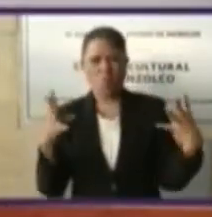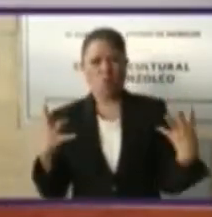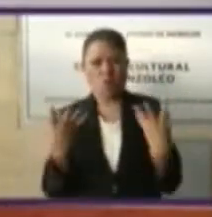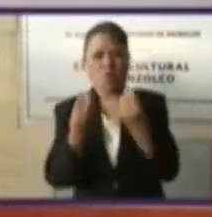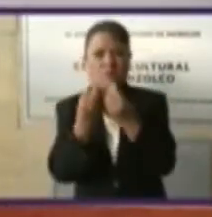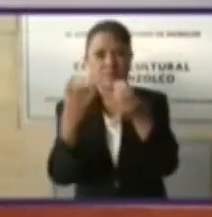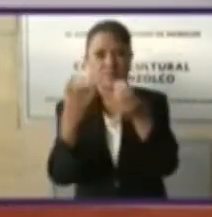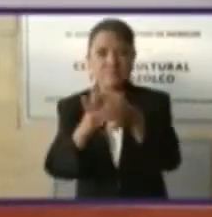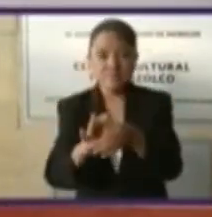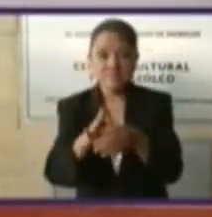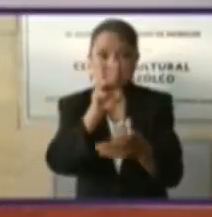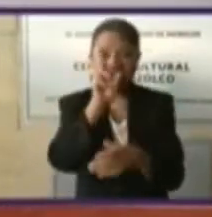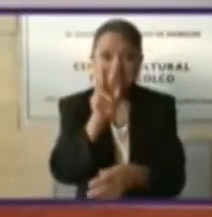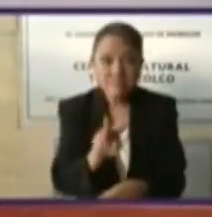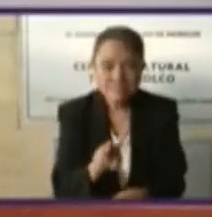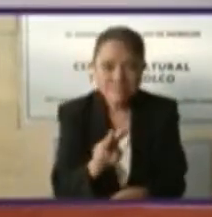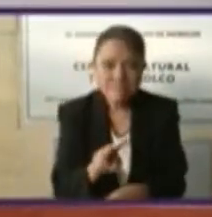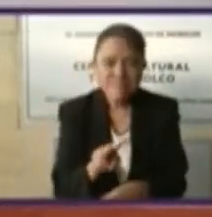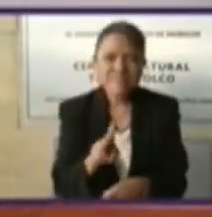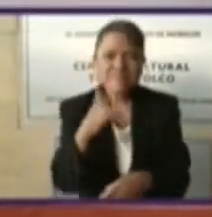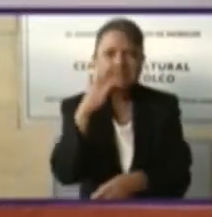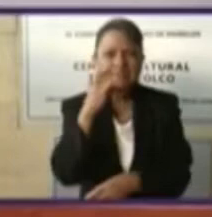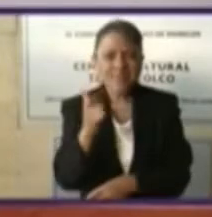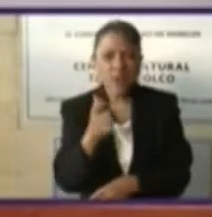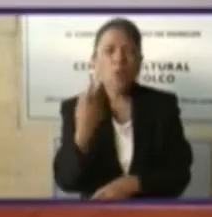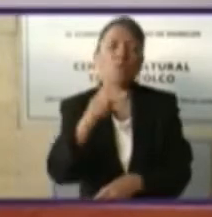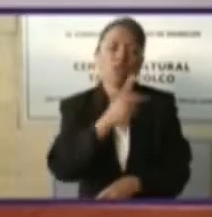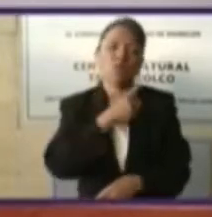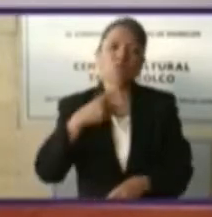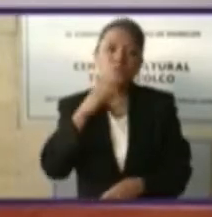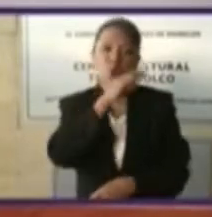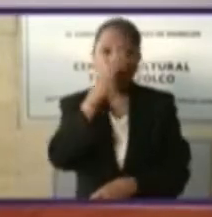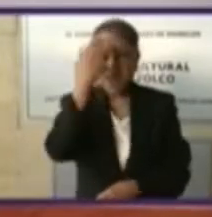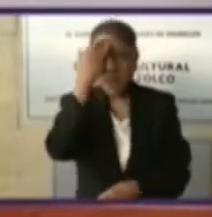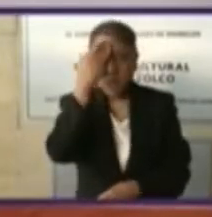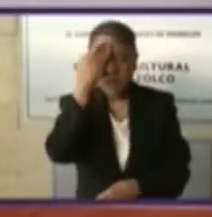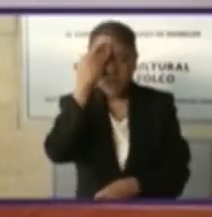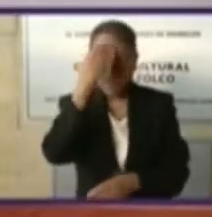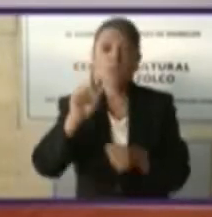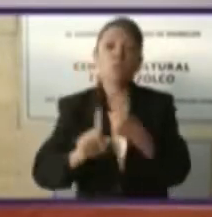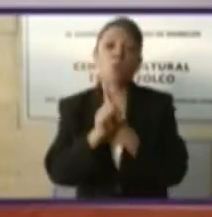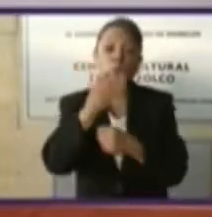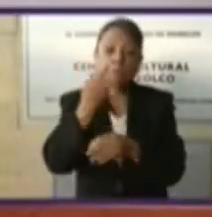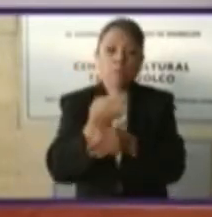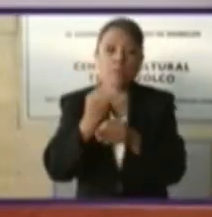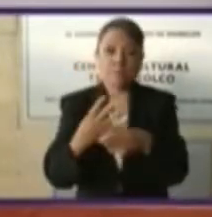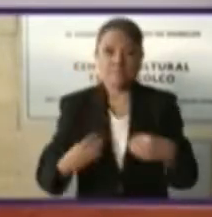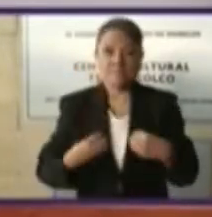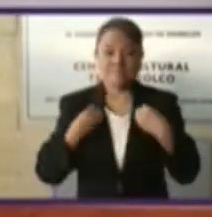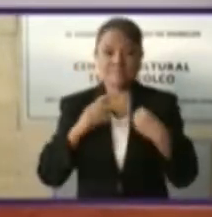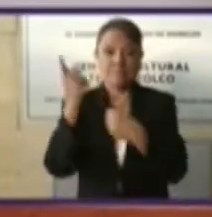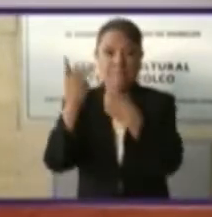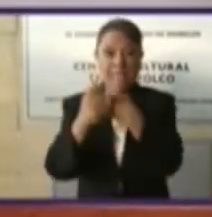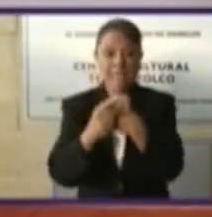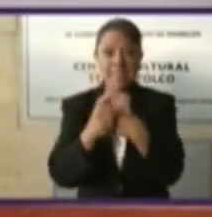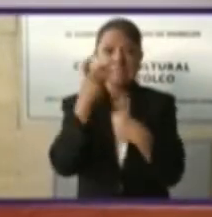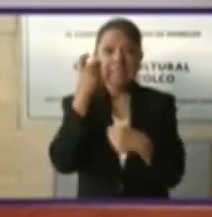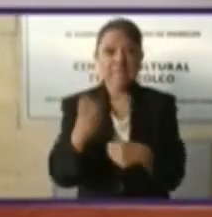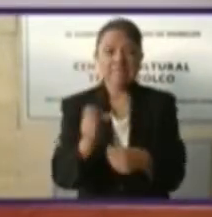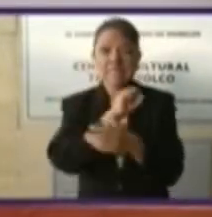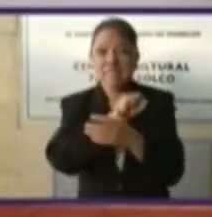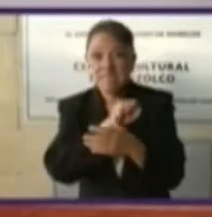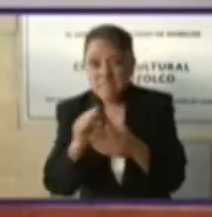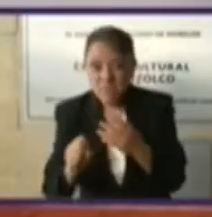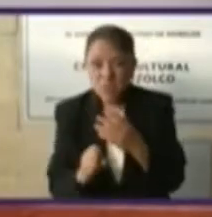que es importante ver, reconocer la situación que está viviendo nuestro país. Es una situación muy